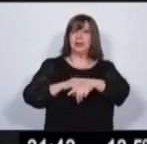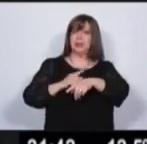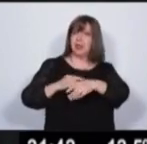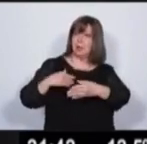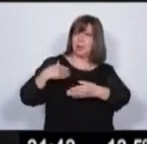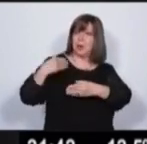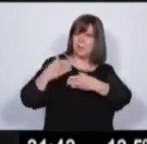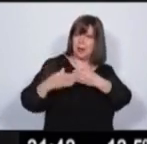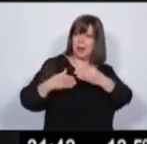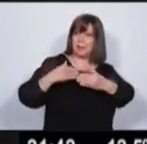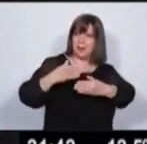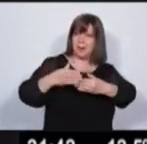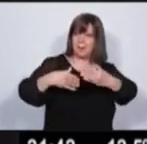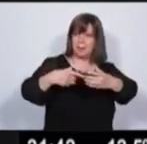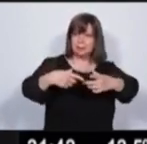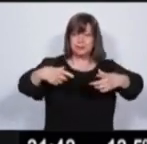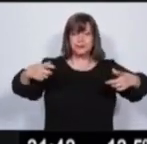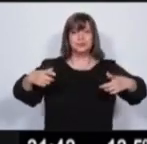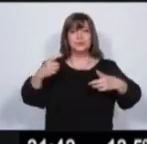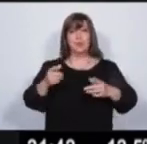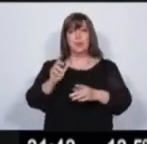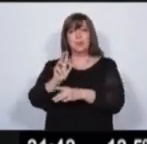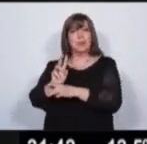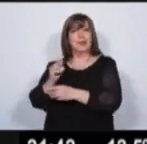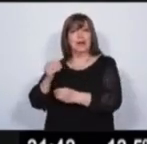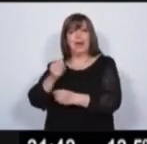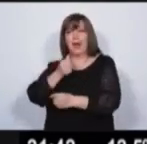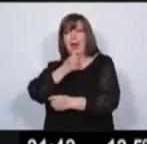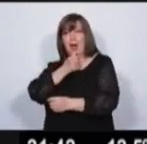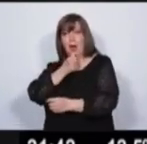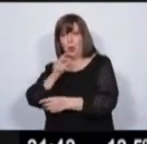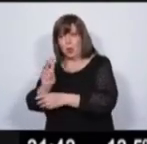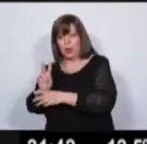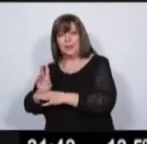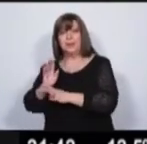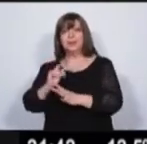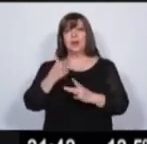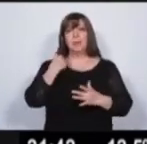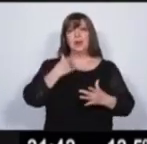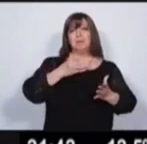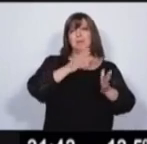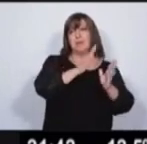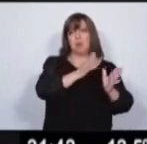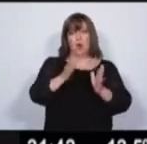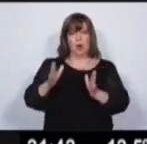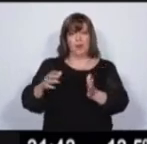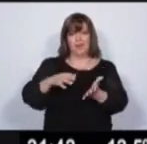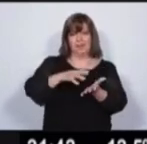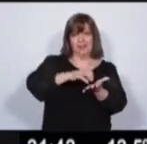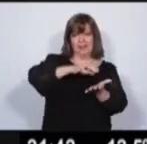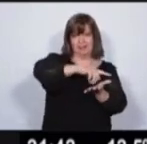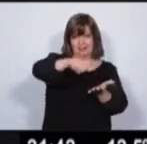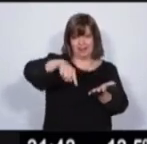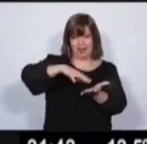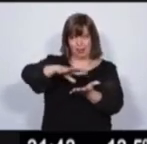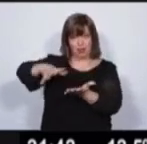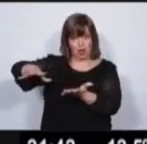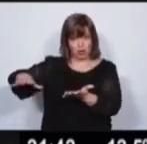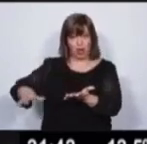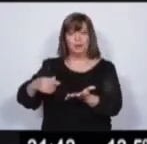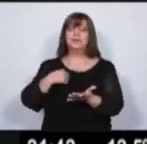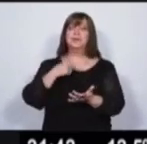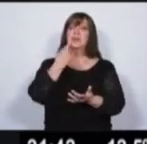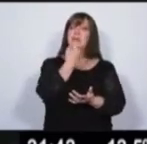también cuidando el agua y respetando el ordenamiento territorial a partir de este momento los candidatos